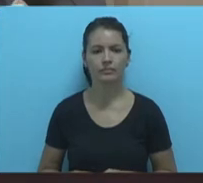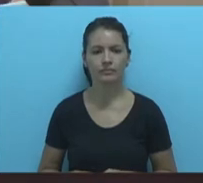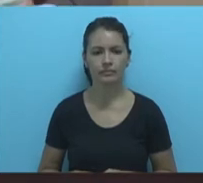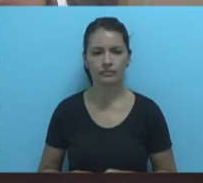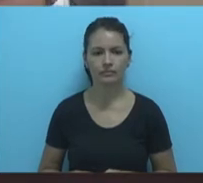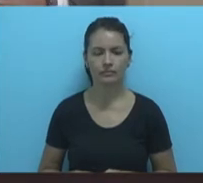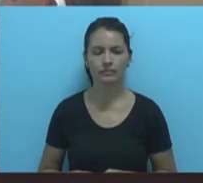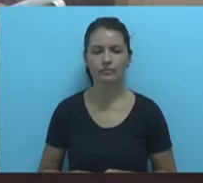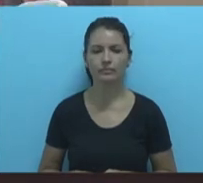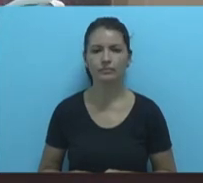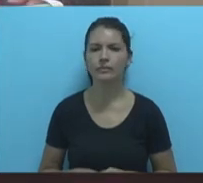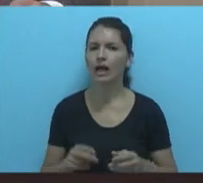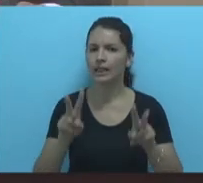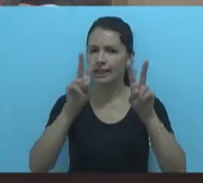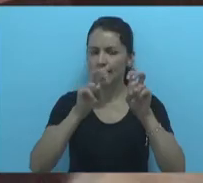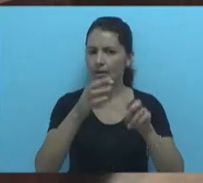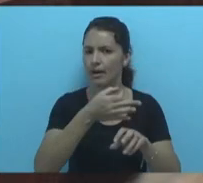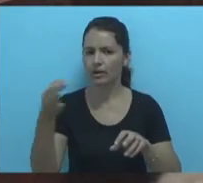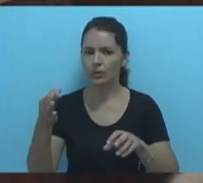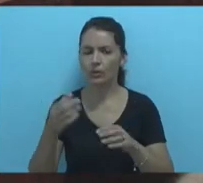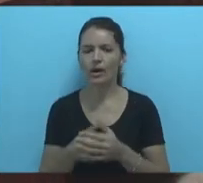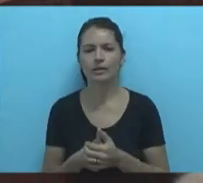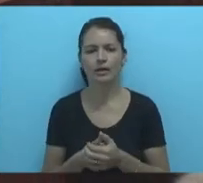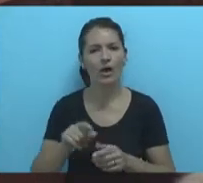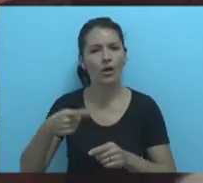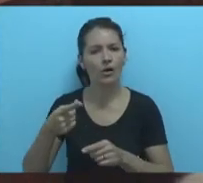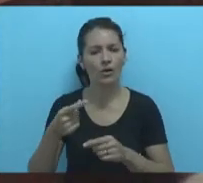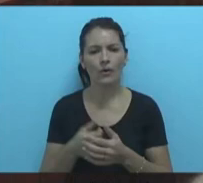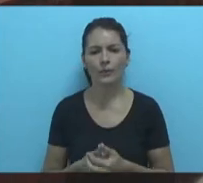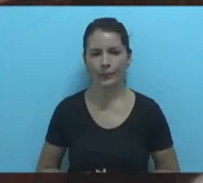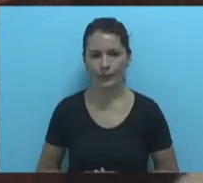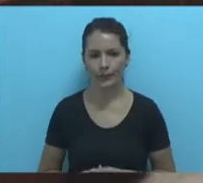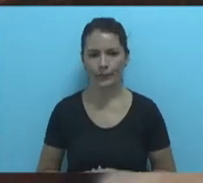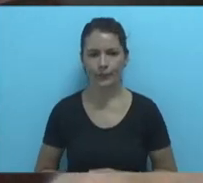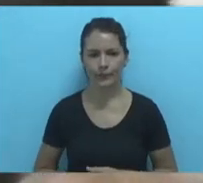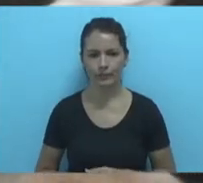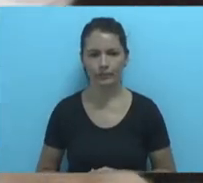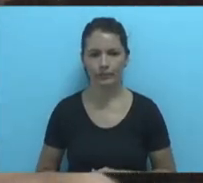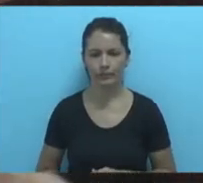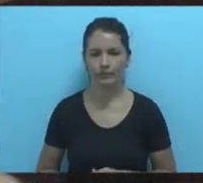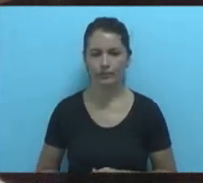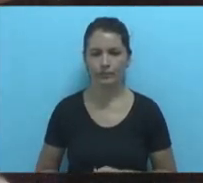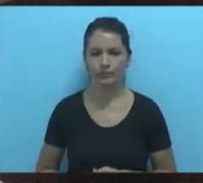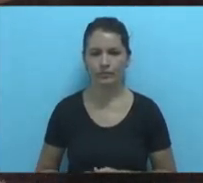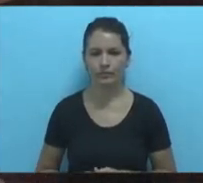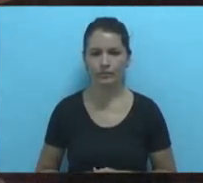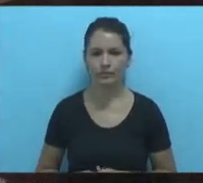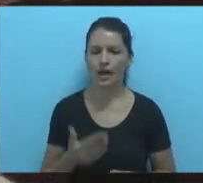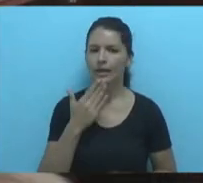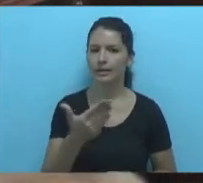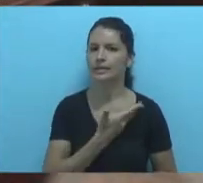al diputado del FRADE y después la diputada Armar Belavi por otro tema. ¿Está bien? Diputado. Gracias,